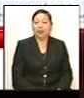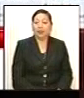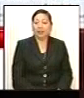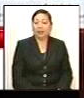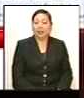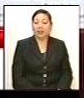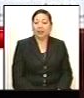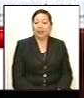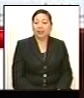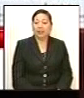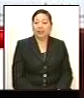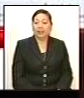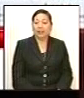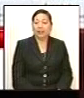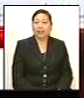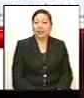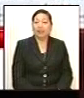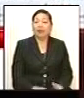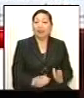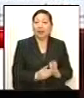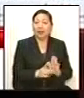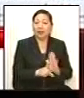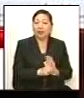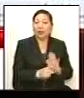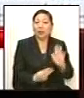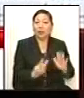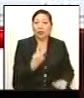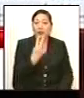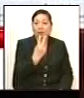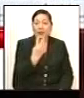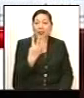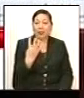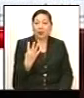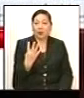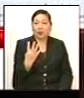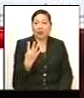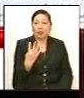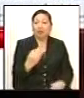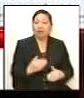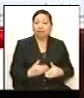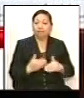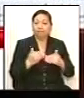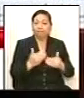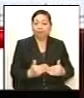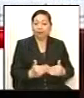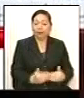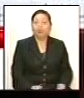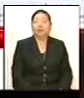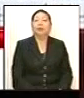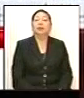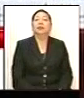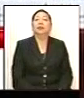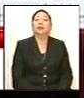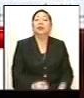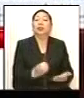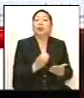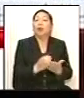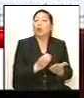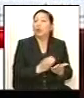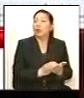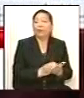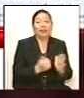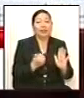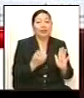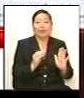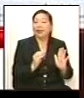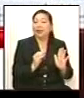ordenado del Decreto Legislativo 1224, que establece el plazo máximo vigente del contrato no exceda los